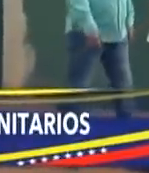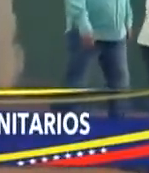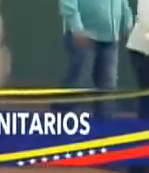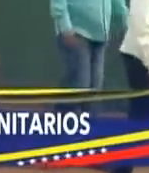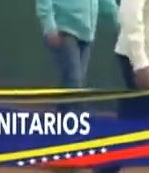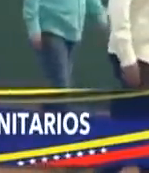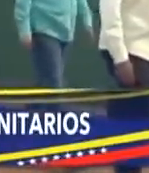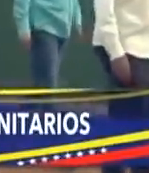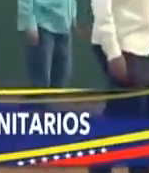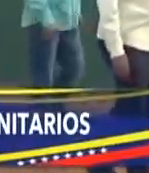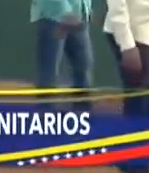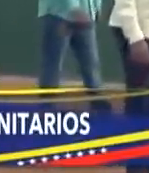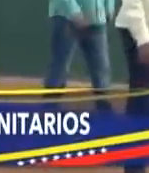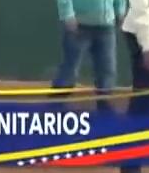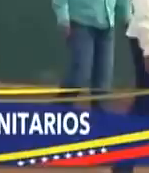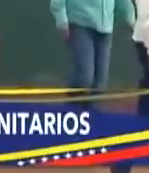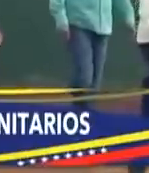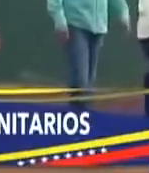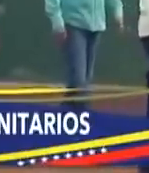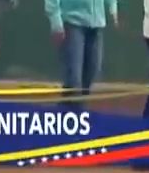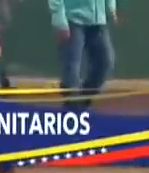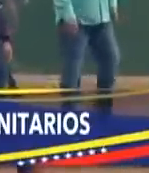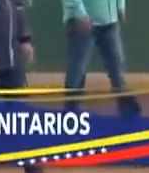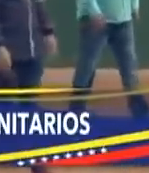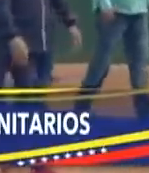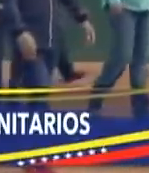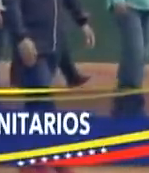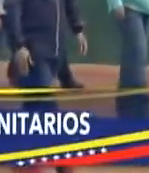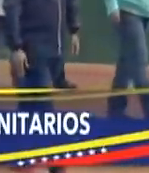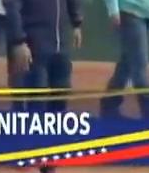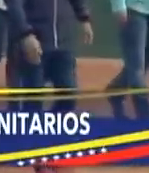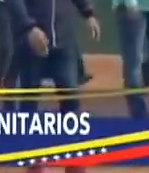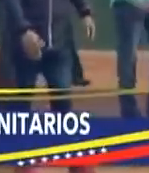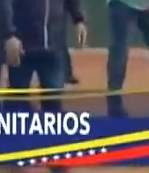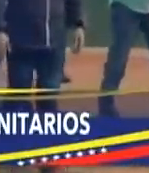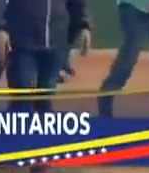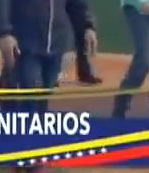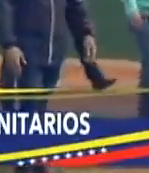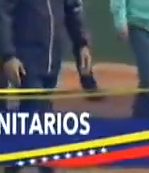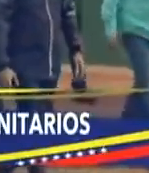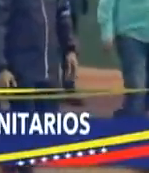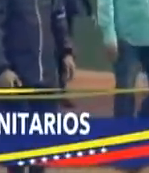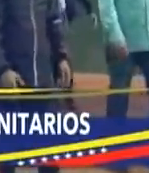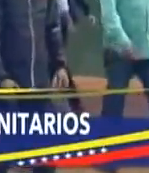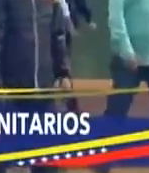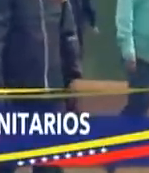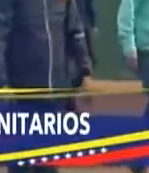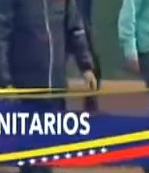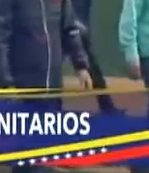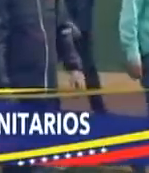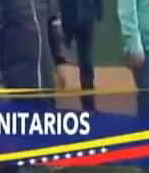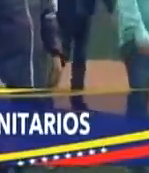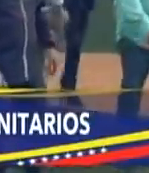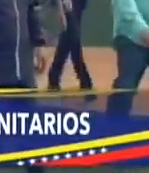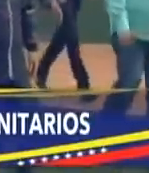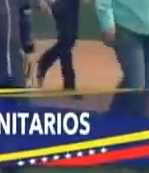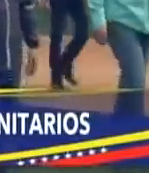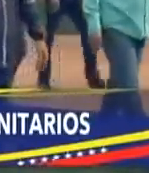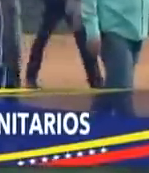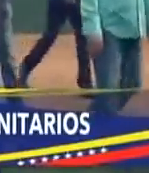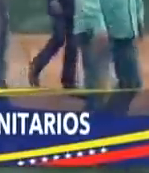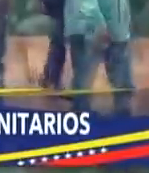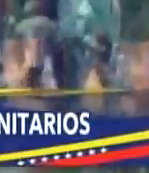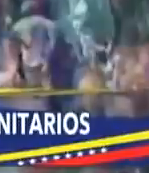Allí vemos las imágenes. El presidente de la República, acompañado de la primera combatiente, doctora Cilia Flores de Maduro,